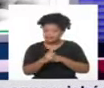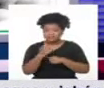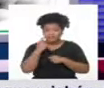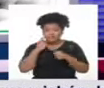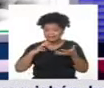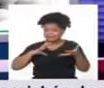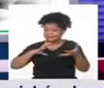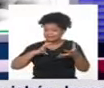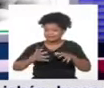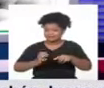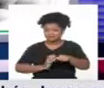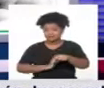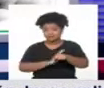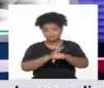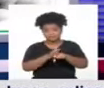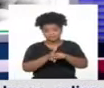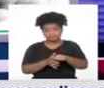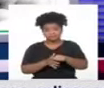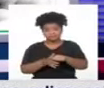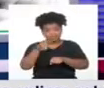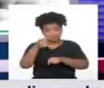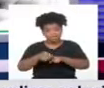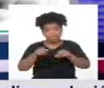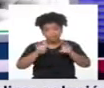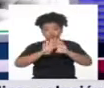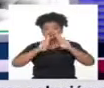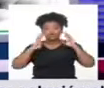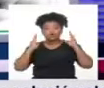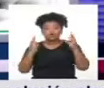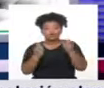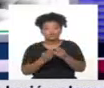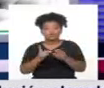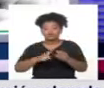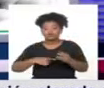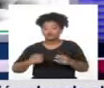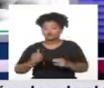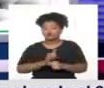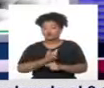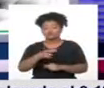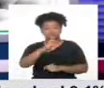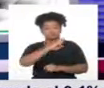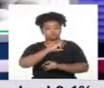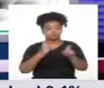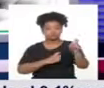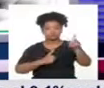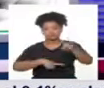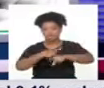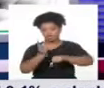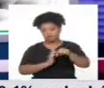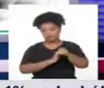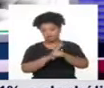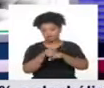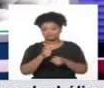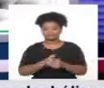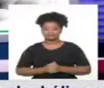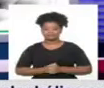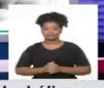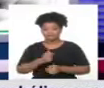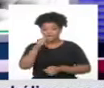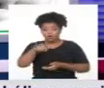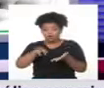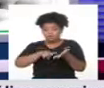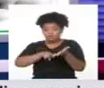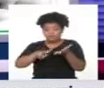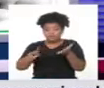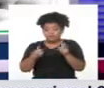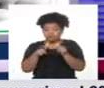situación epidemiológica y demandar de todos la contribución en el enfrentamiento a la pandemia. En esta jornada, las provincias con mayores cifras